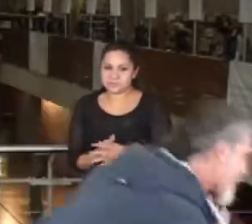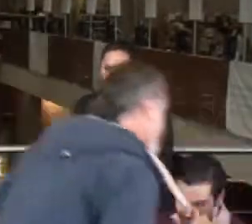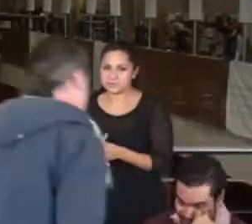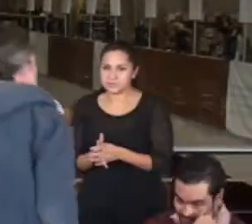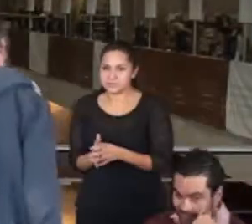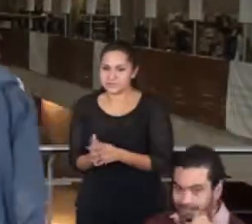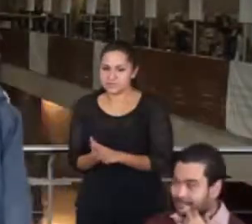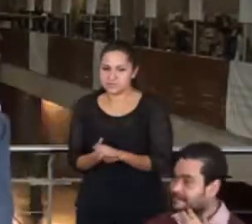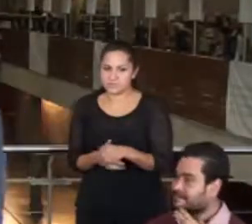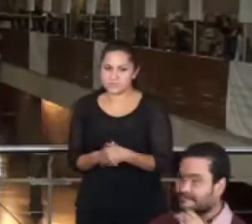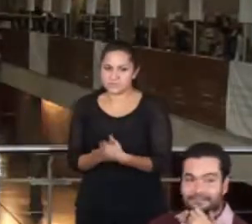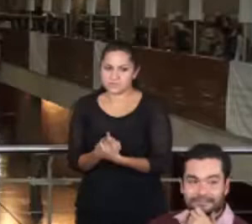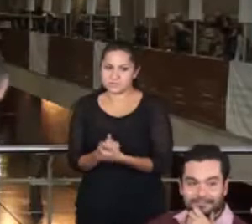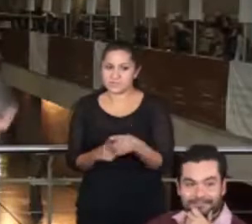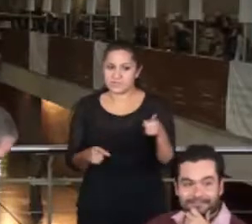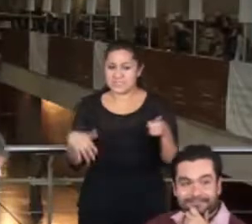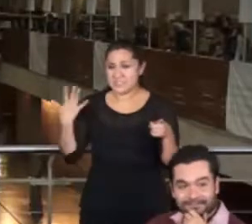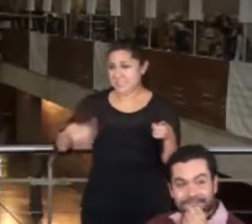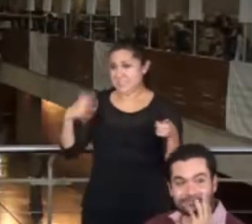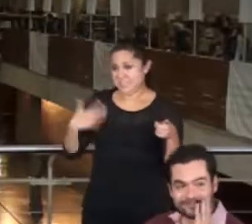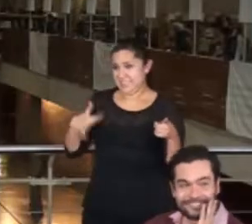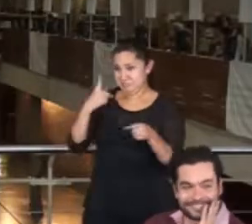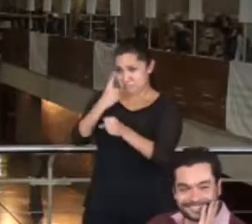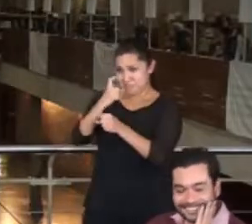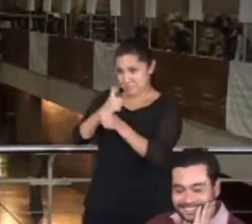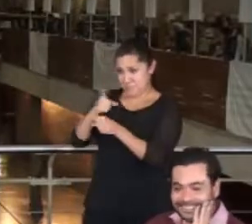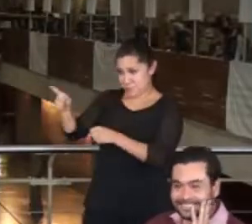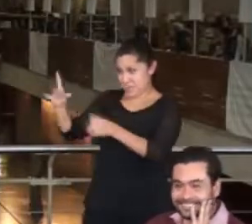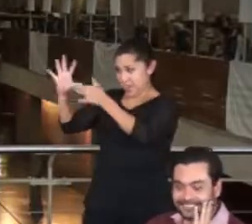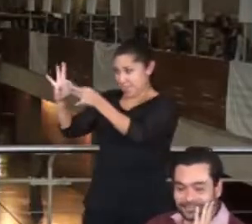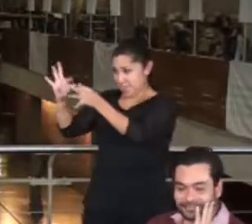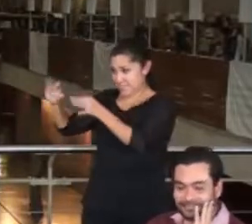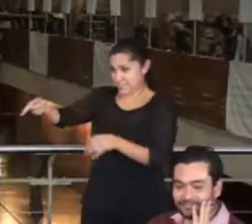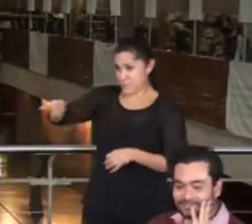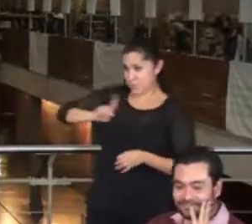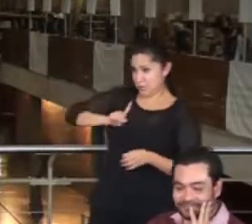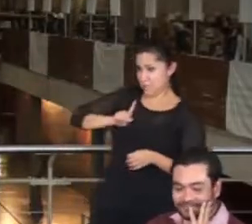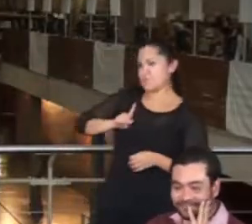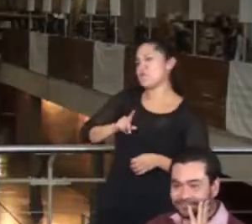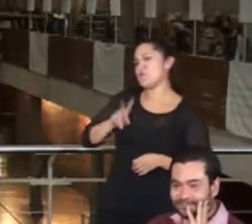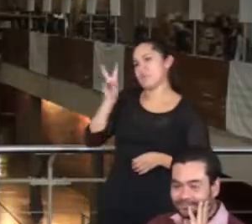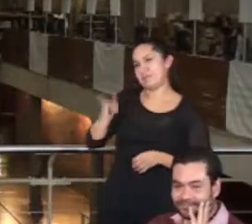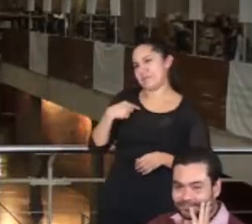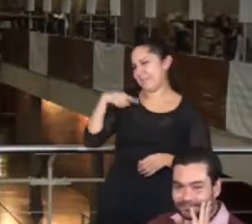no pues que es difícil hablar después de alicia no pero está muy difícil